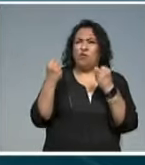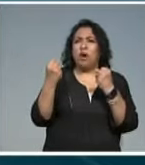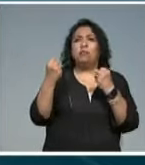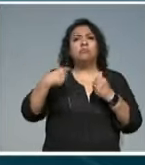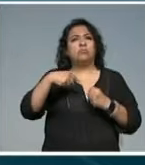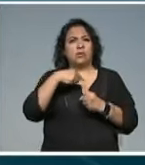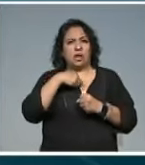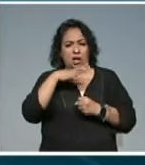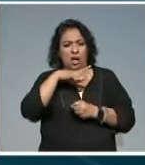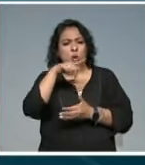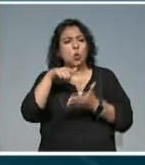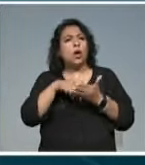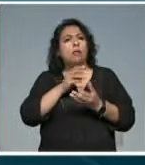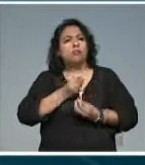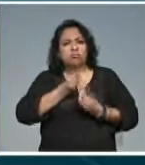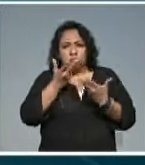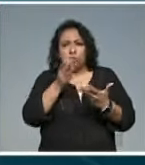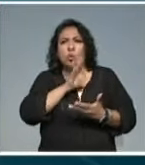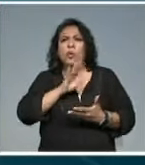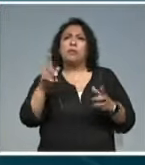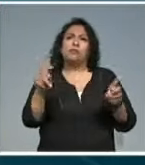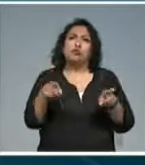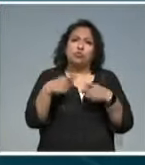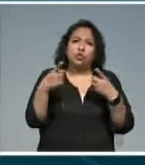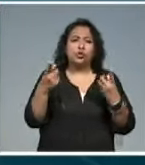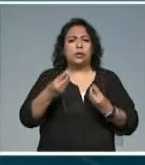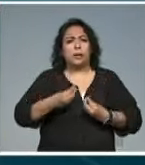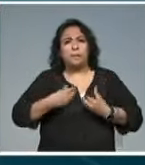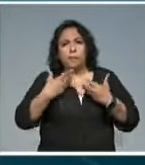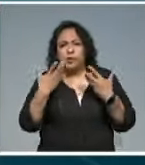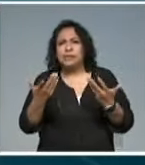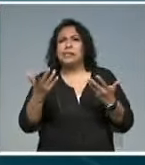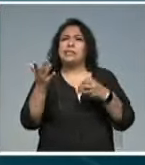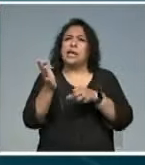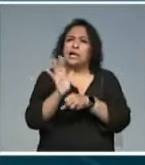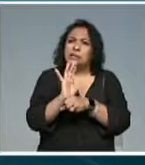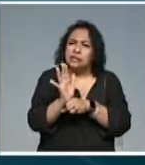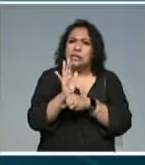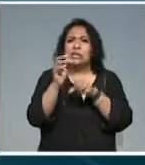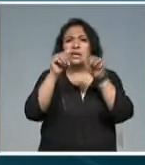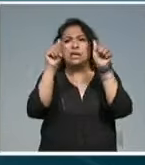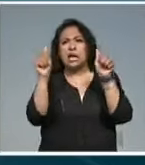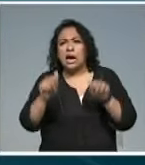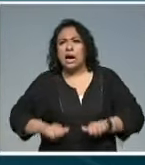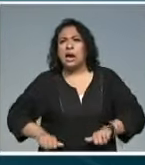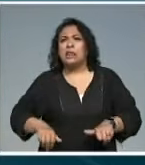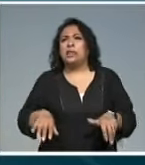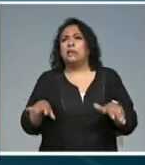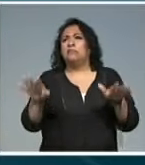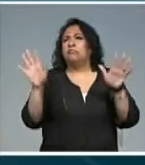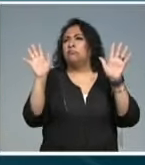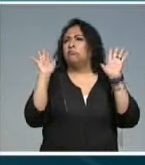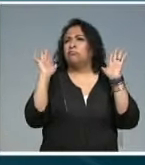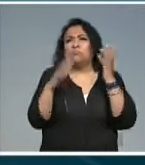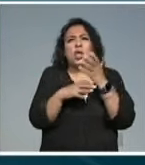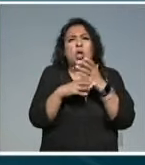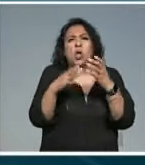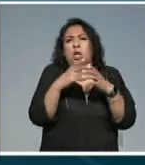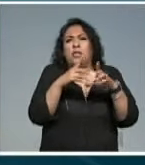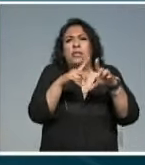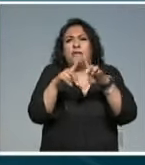Nosotros tenemos un espacio para poder hablar de música, de poesía, de cine, de arte, de las cosas